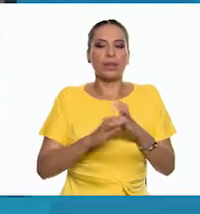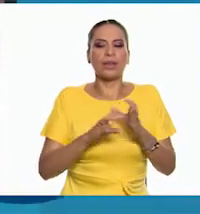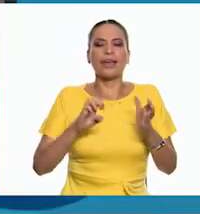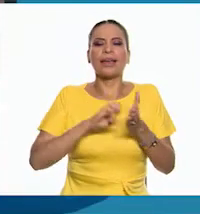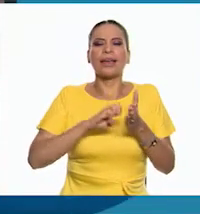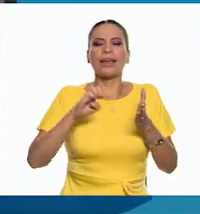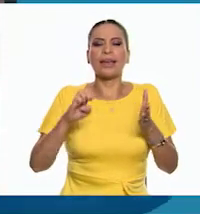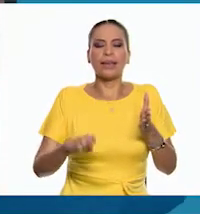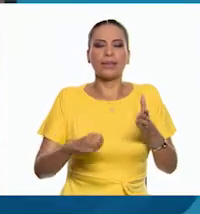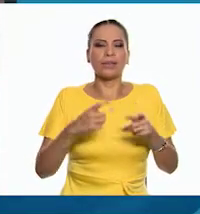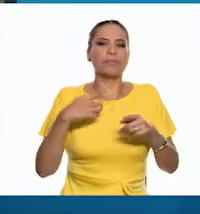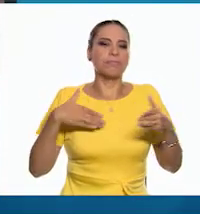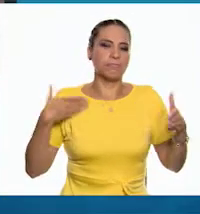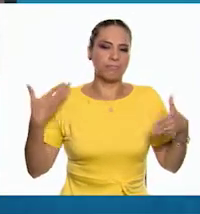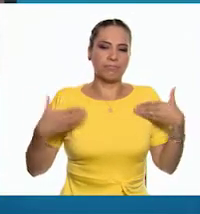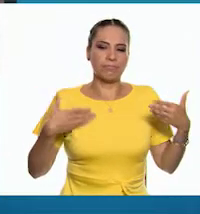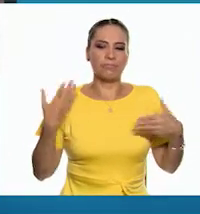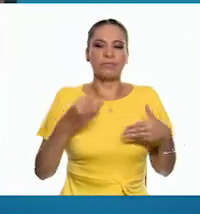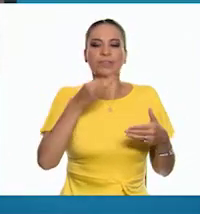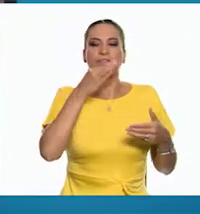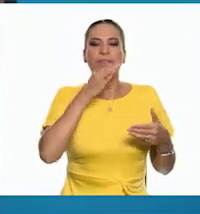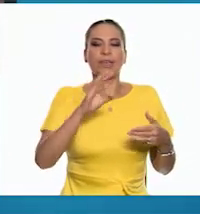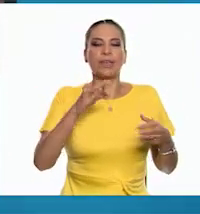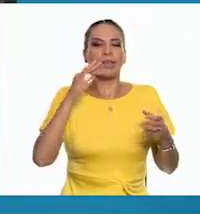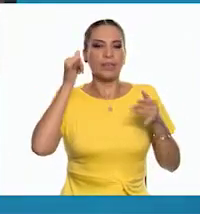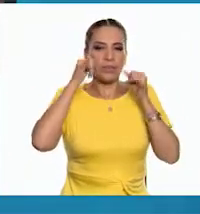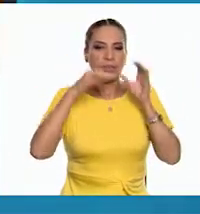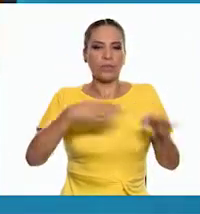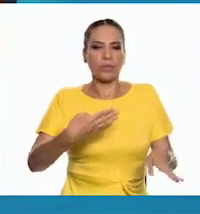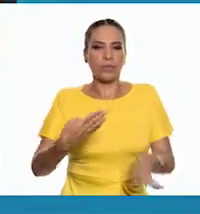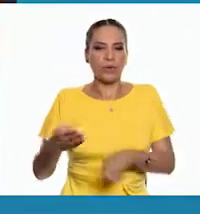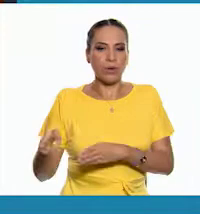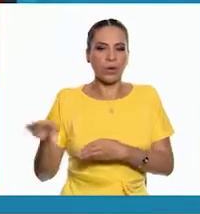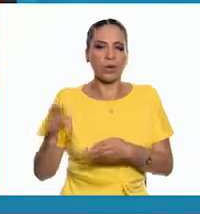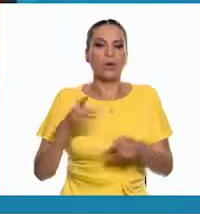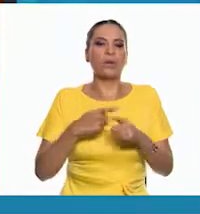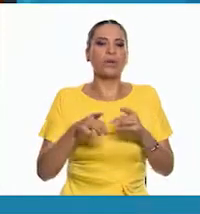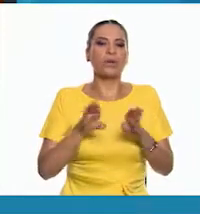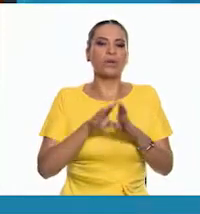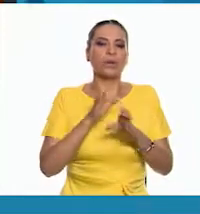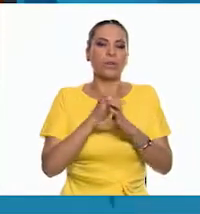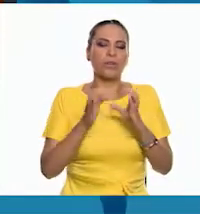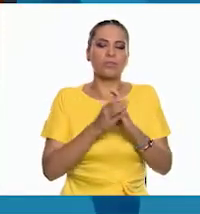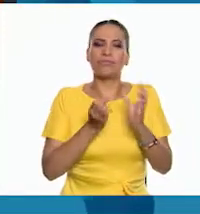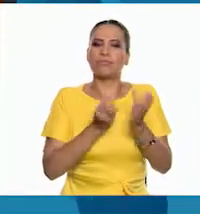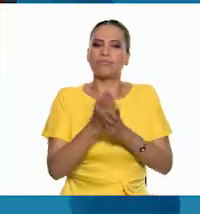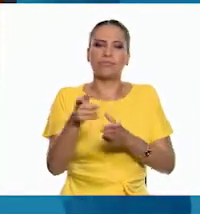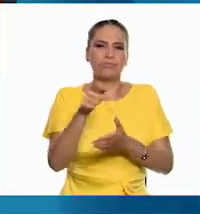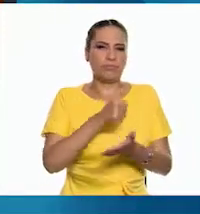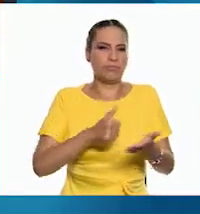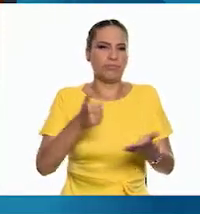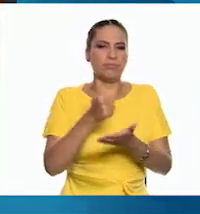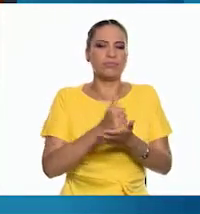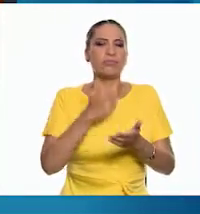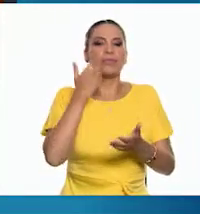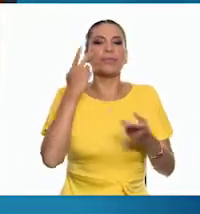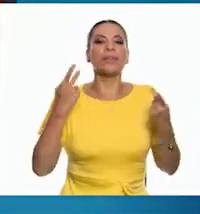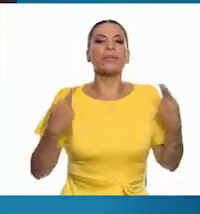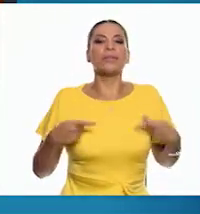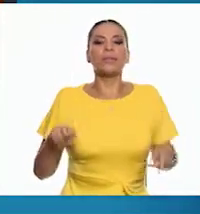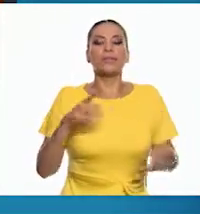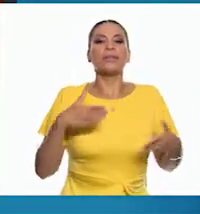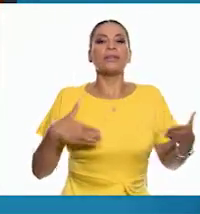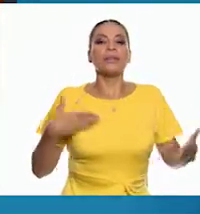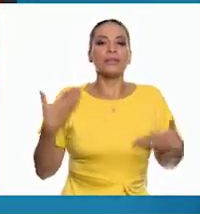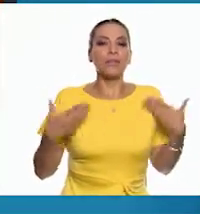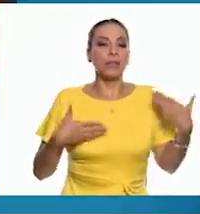ejemplo, las diversiones, las fiestas de toros, los carnavales van a salir de los espacios urbanos porque se busca que la población se